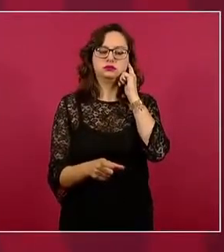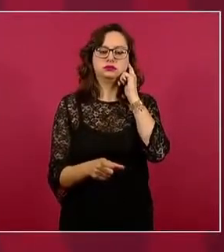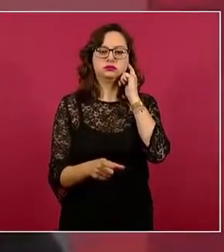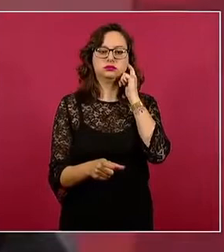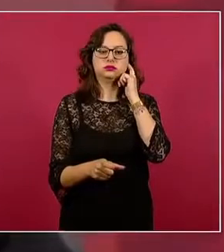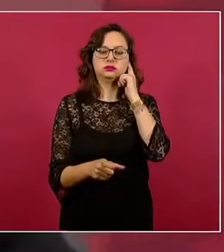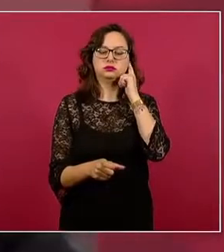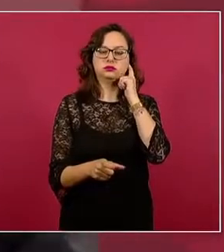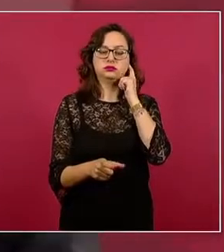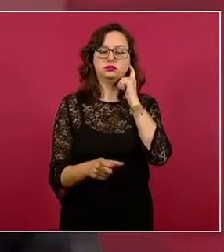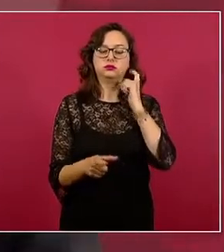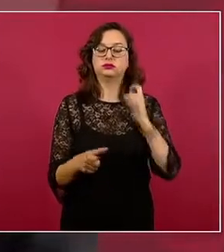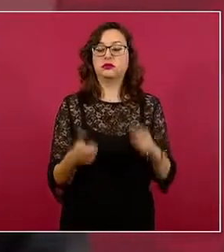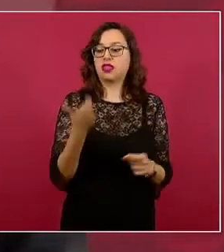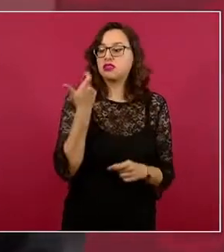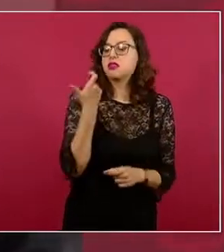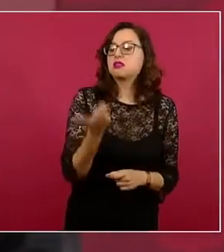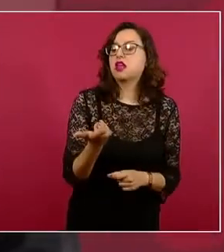cuánto tienes, cuánto vales,